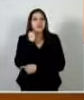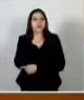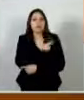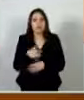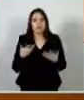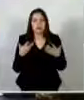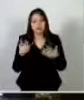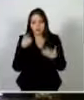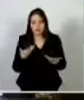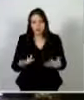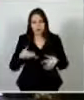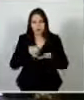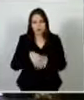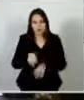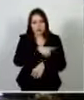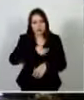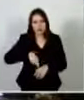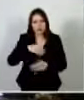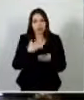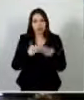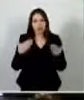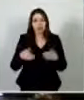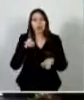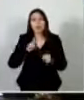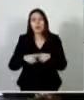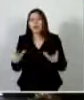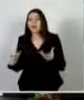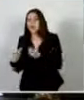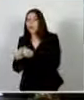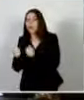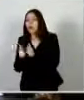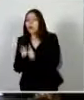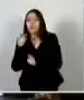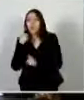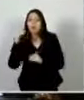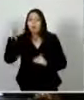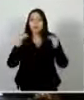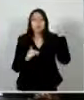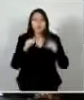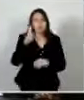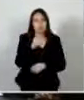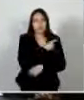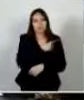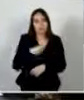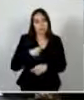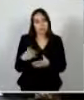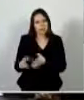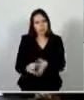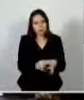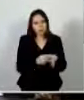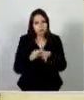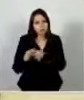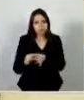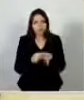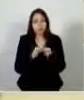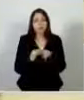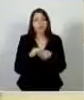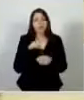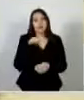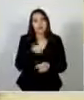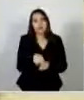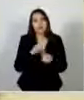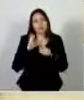le integramos. Aquí terminan los colores y los partidos, aquí debemos de unirnos y como Poder Legislativo, como